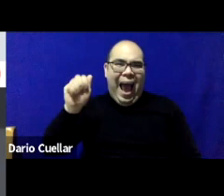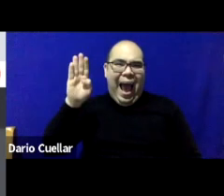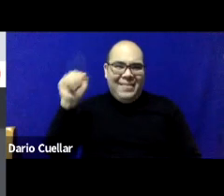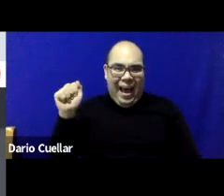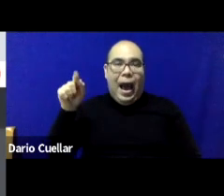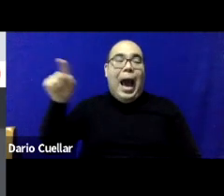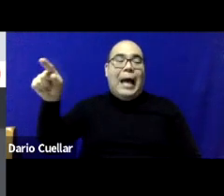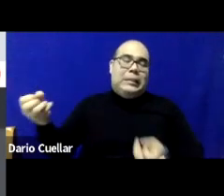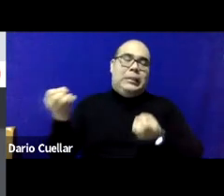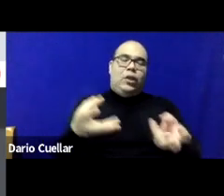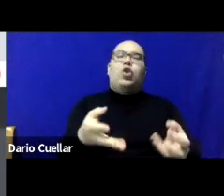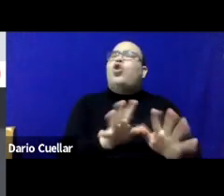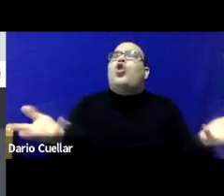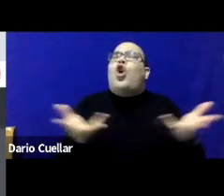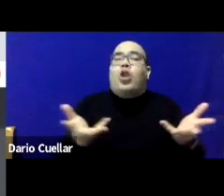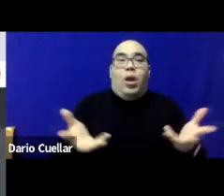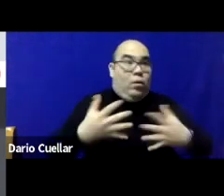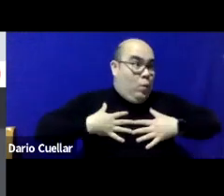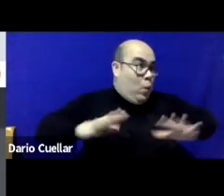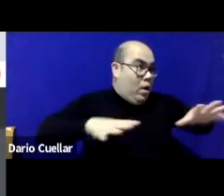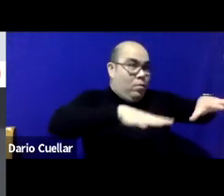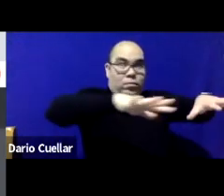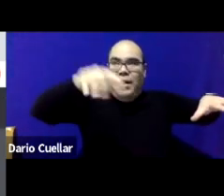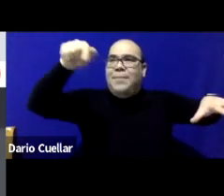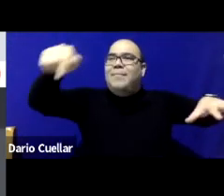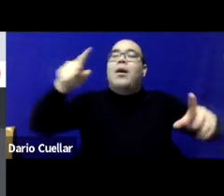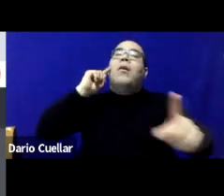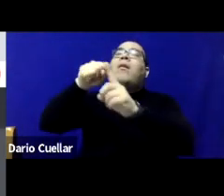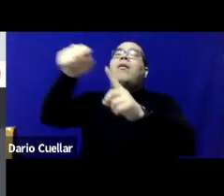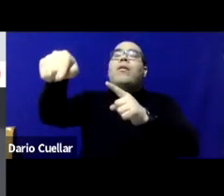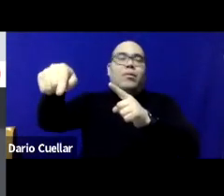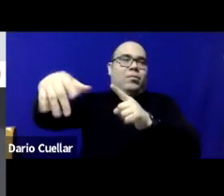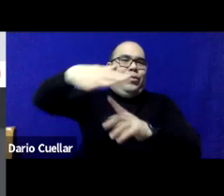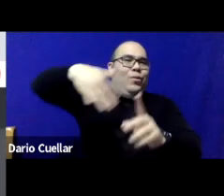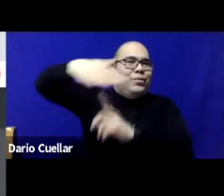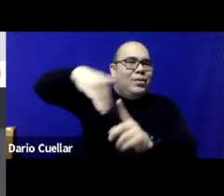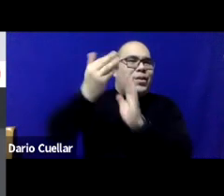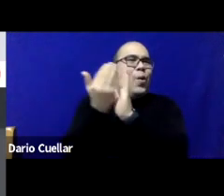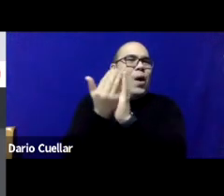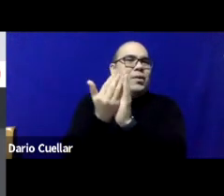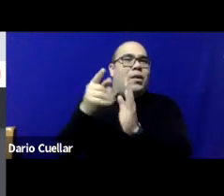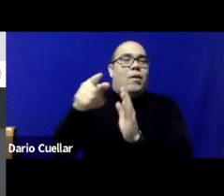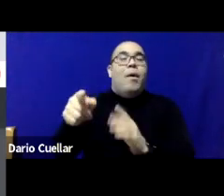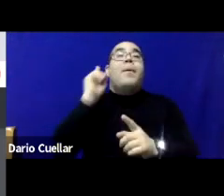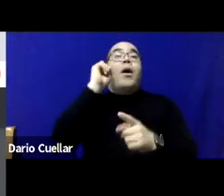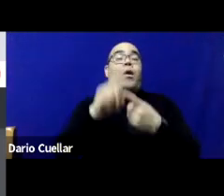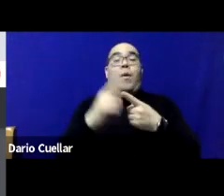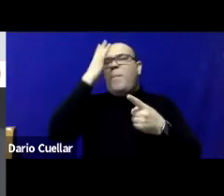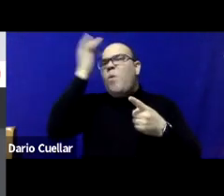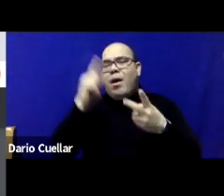educativo, siempre y cuando sepan el por qué, el para qué, el cómo y el cuándo. Si nosotros no